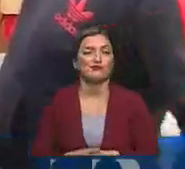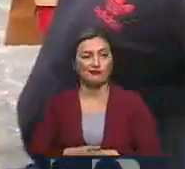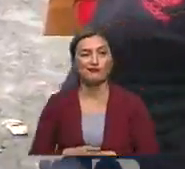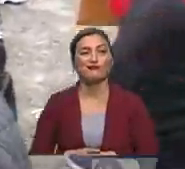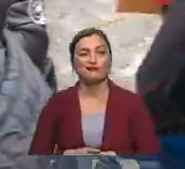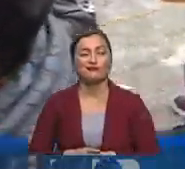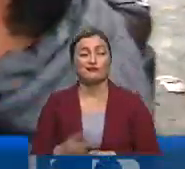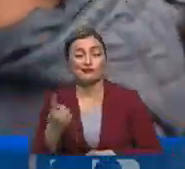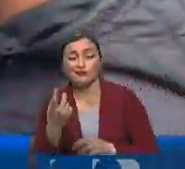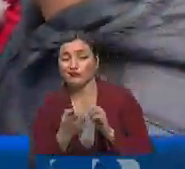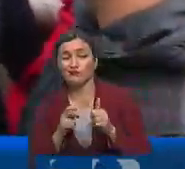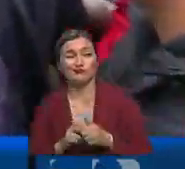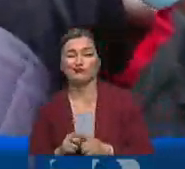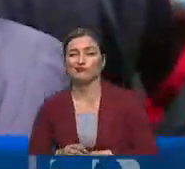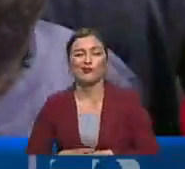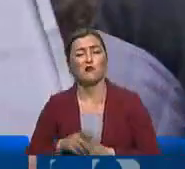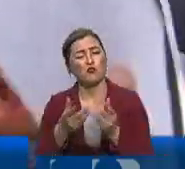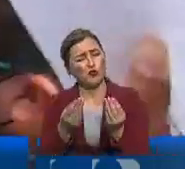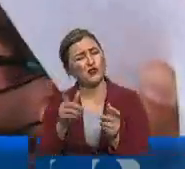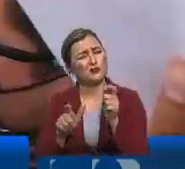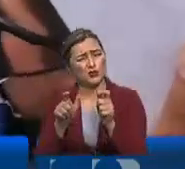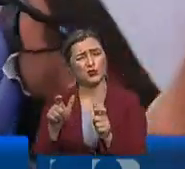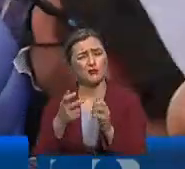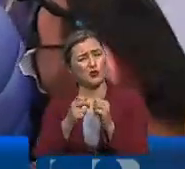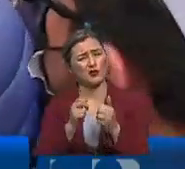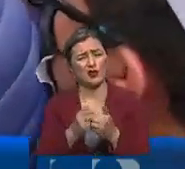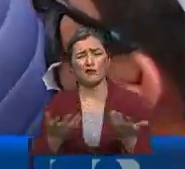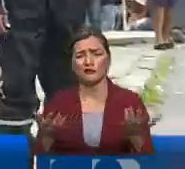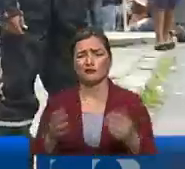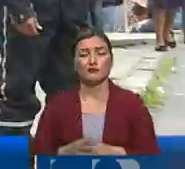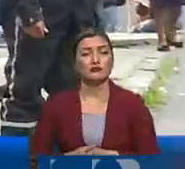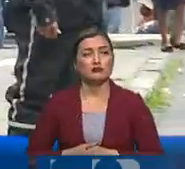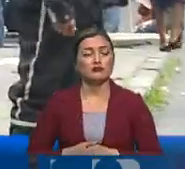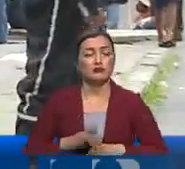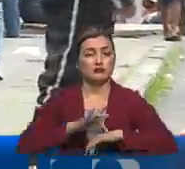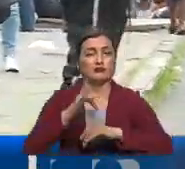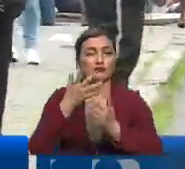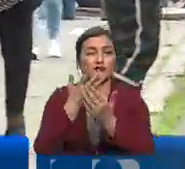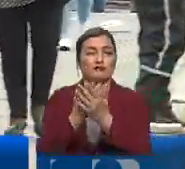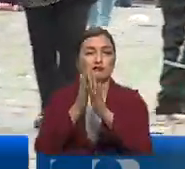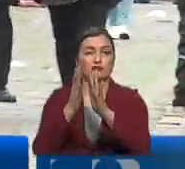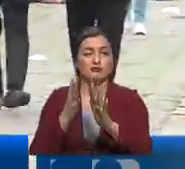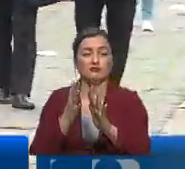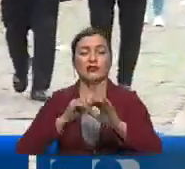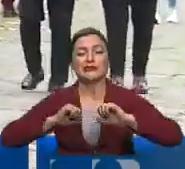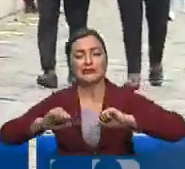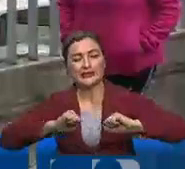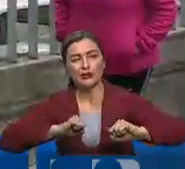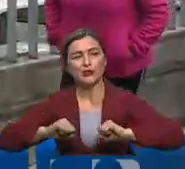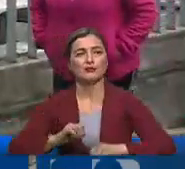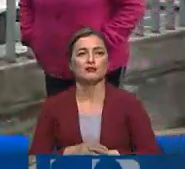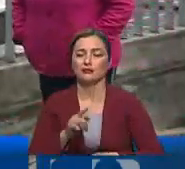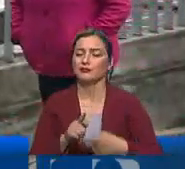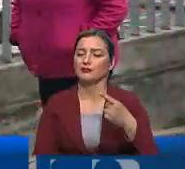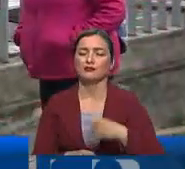no es un caso aislado. Como Ulvio, son muchos los usuarios de esa entidad pública que madrugaron a hacer fila en busca de poder hacer un trámite y